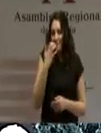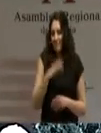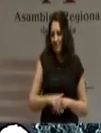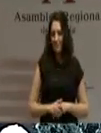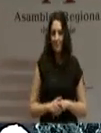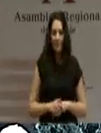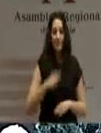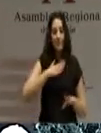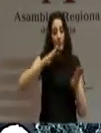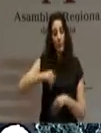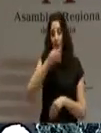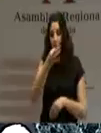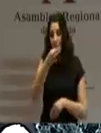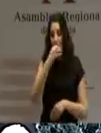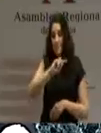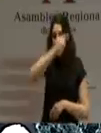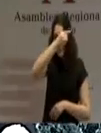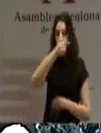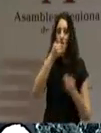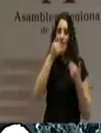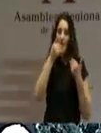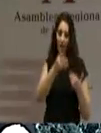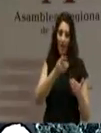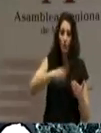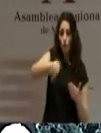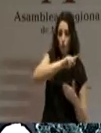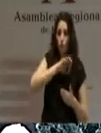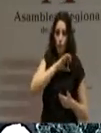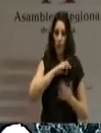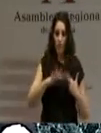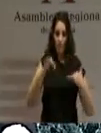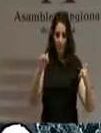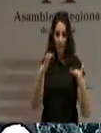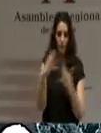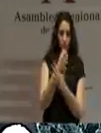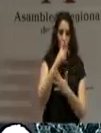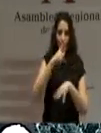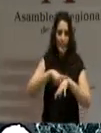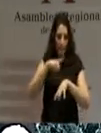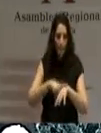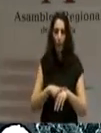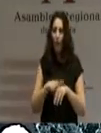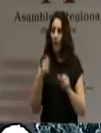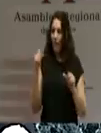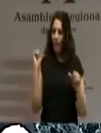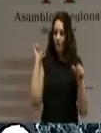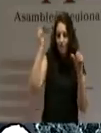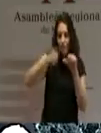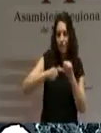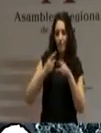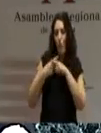Y mis últimas palabras son, en primer lugar, para agradecerles a todos ustedes todo el tiempo que hemos